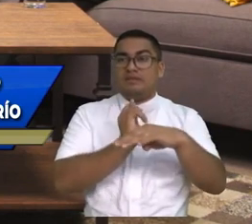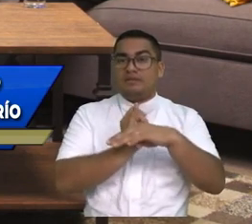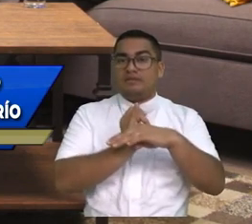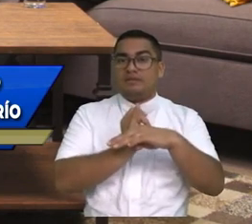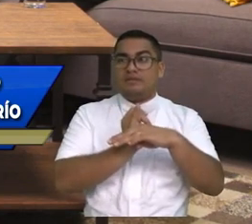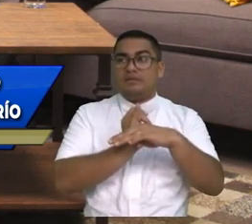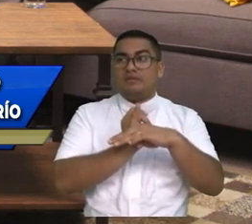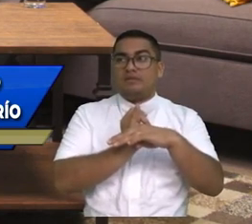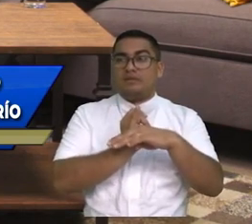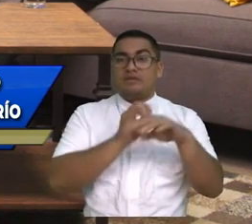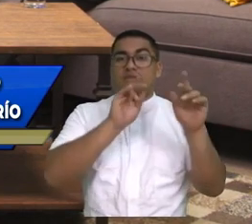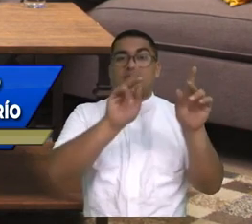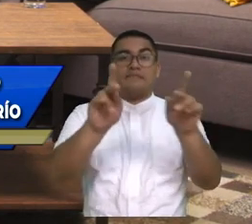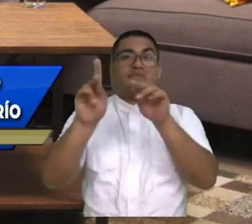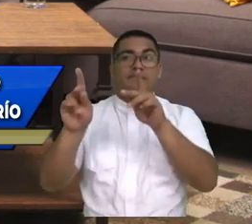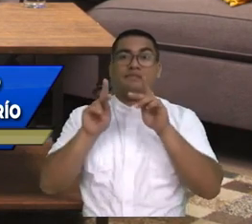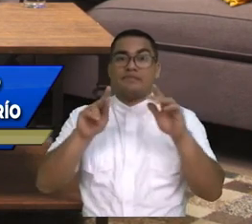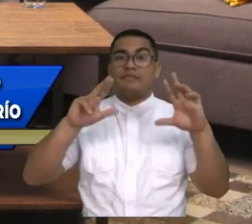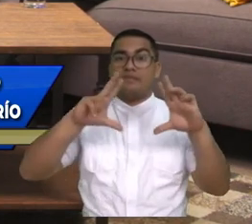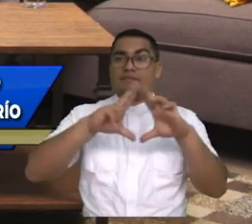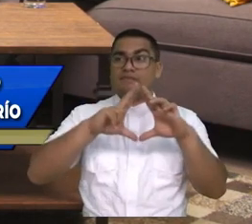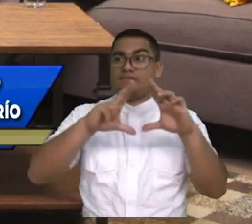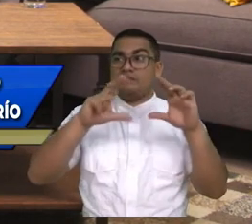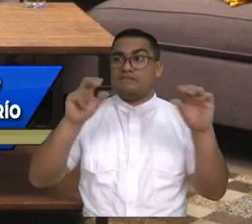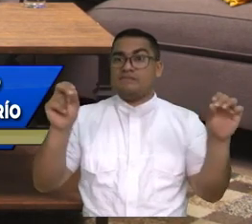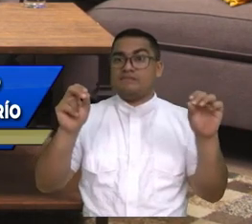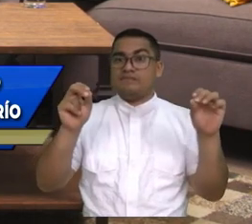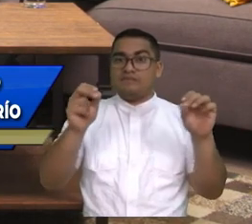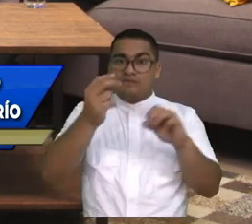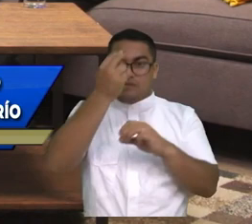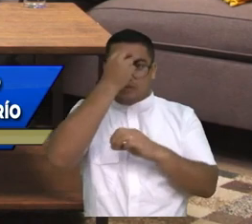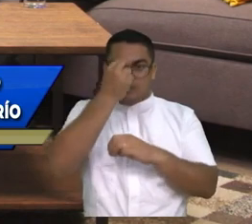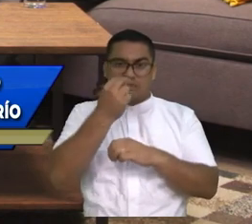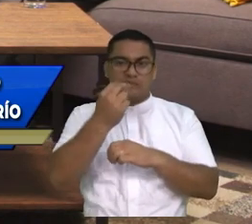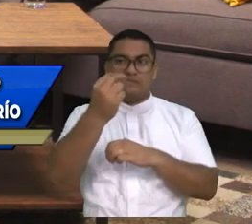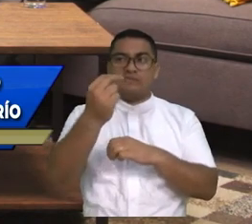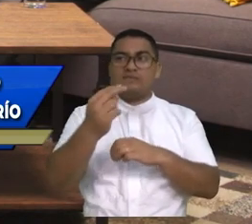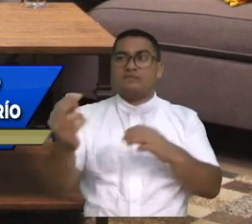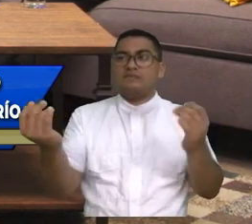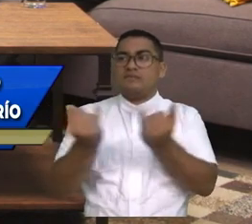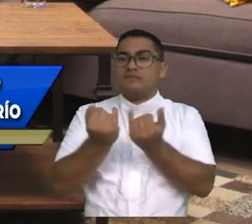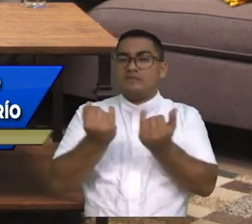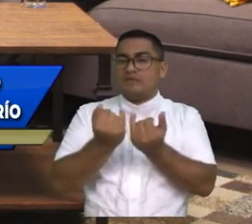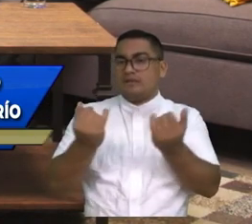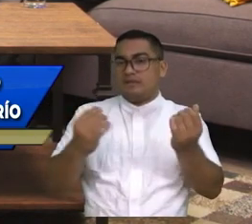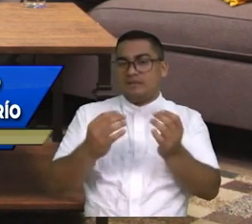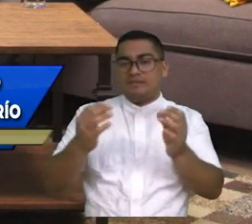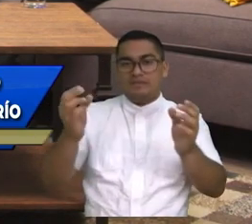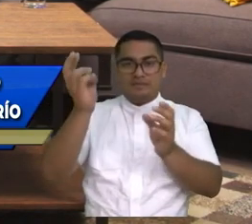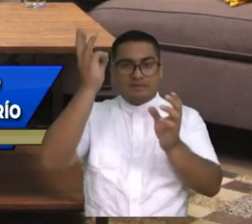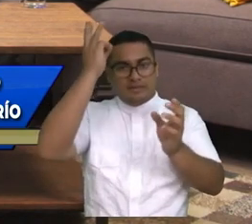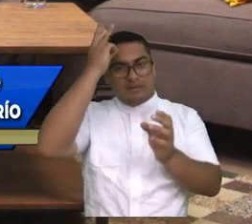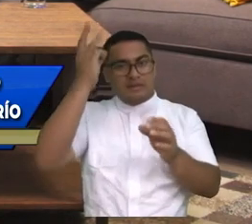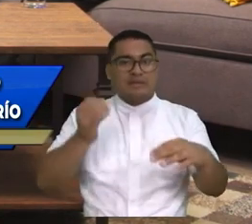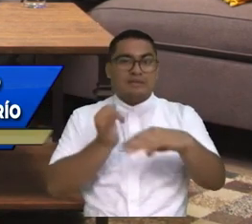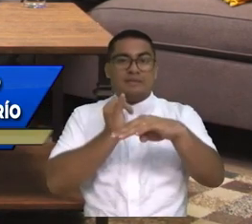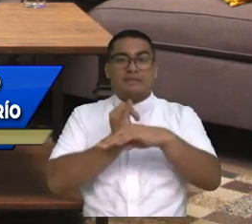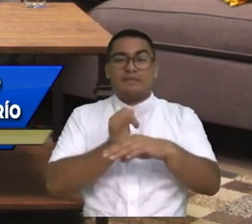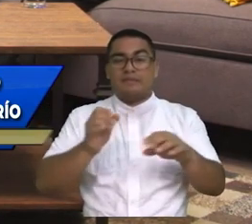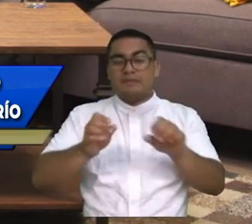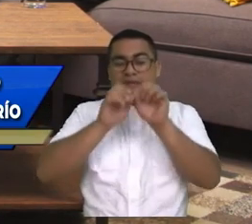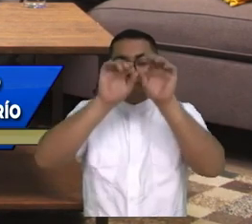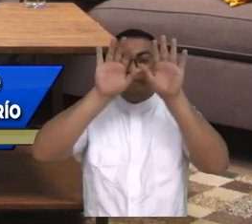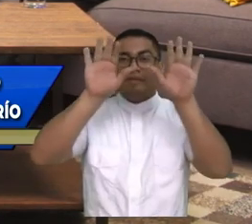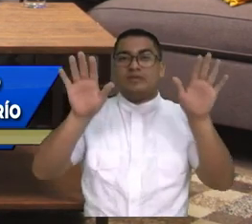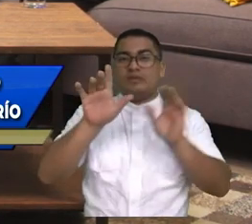clérigo nicaragüense a hacerle honores de príncipe de la iglesia. En la madrugada, el doctor Luis Henry